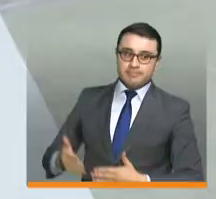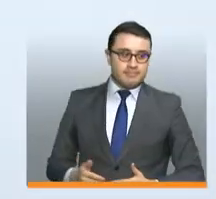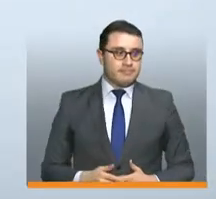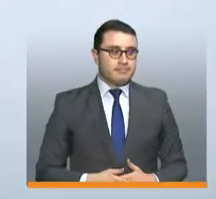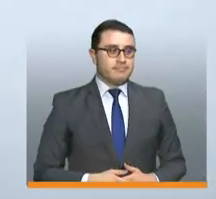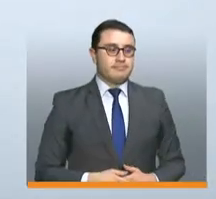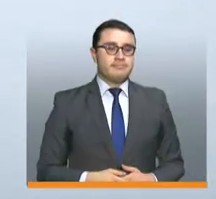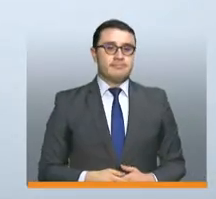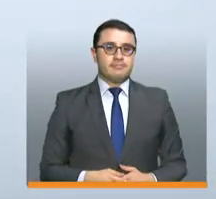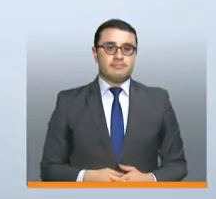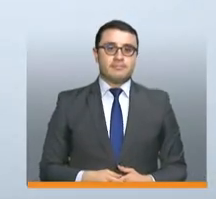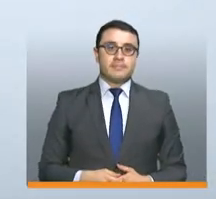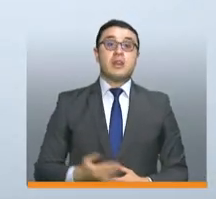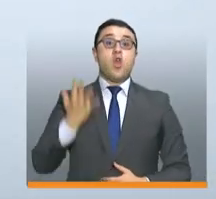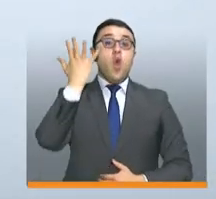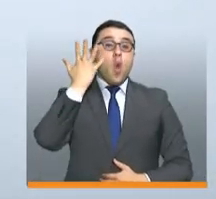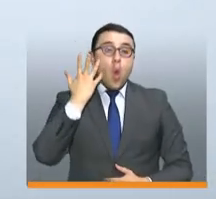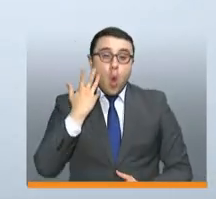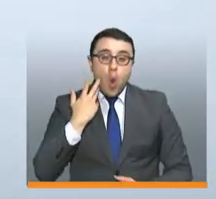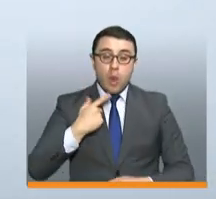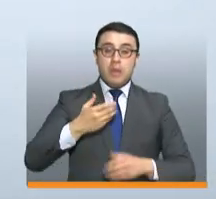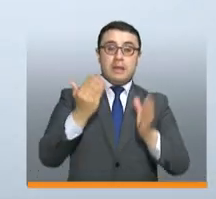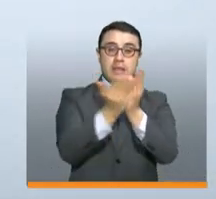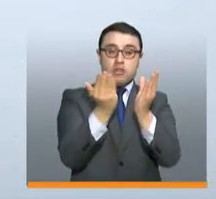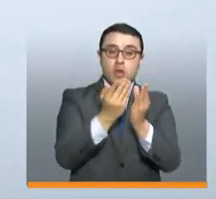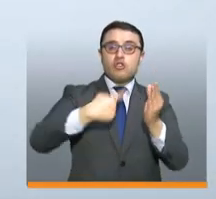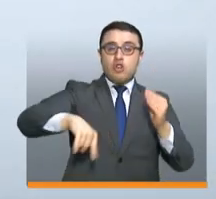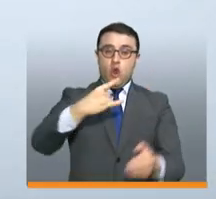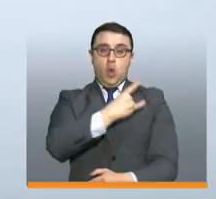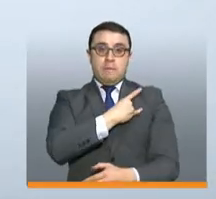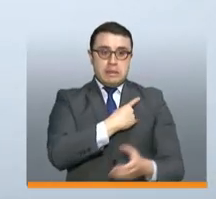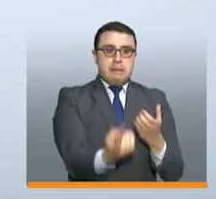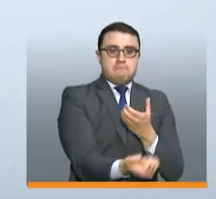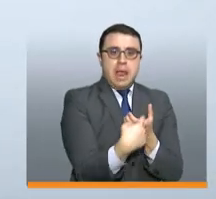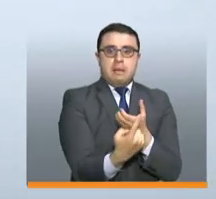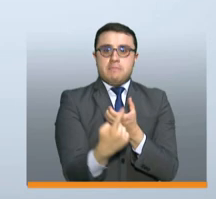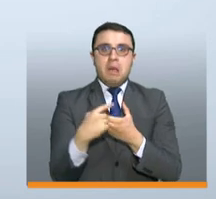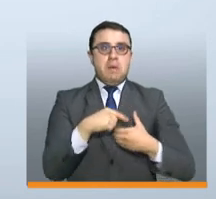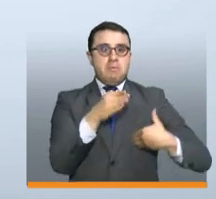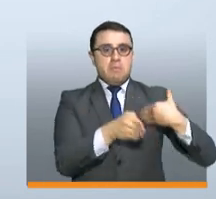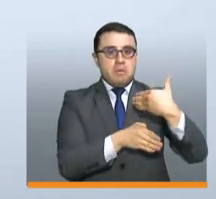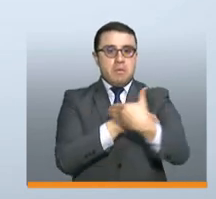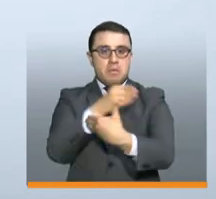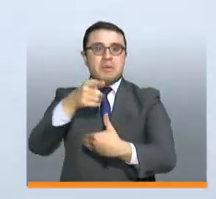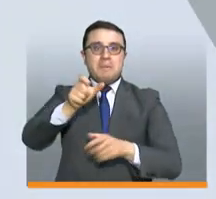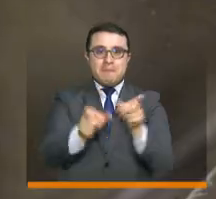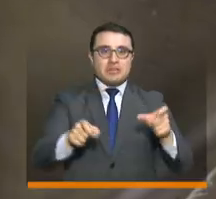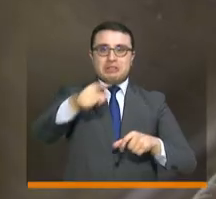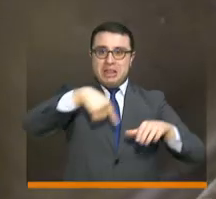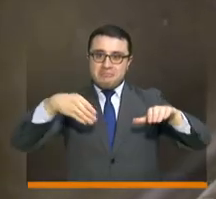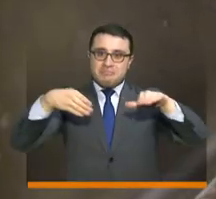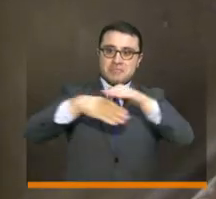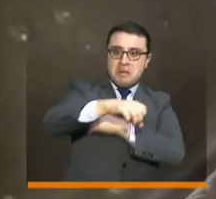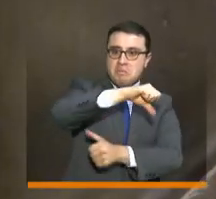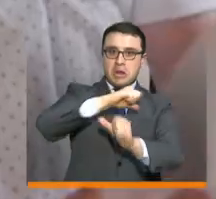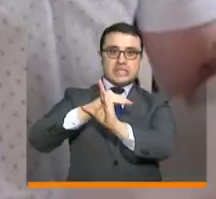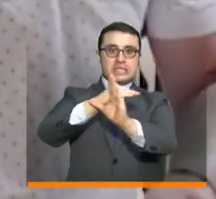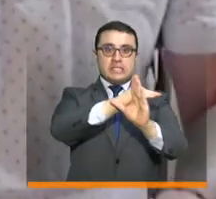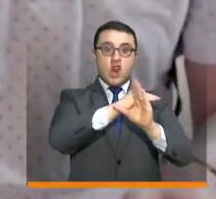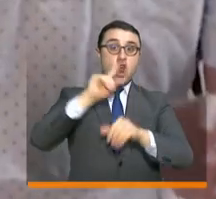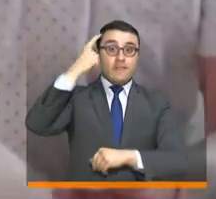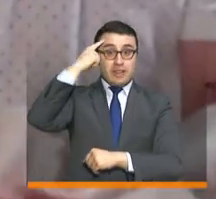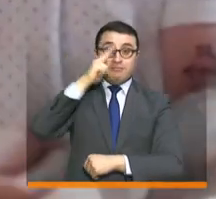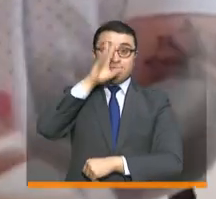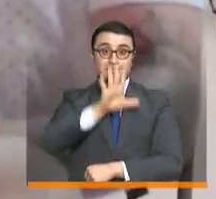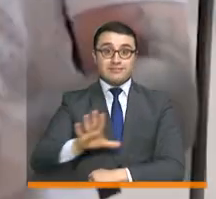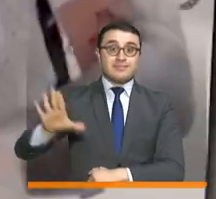Cada día son más las instituciones de educación superior que se suman al retorno gradual, progresivo y seguro con el apoyo del Gobierno Nacional, que ha